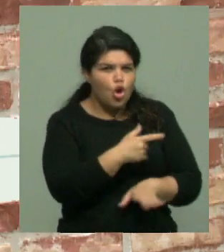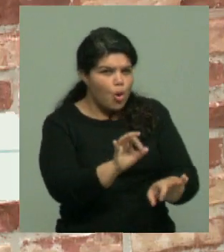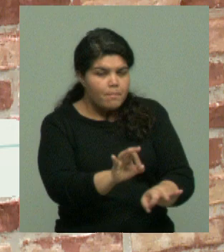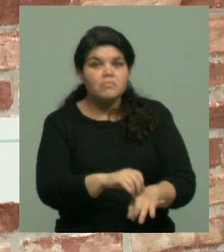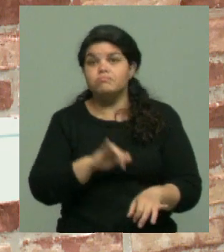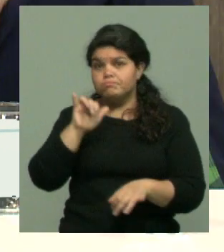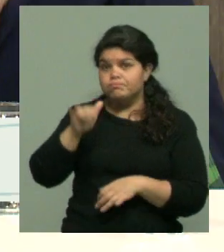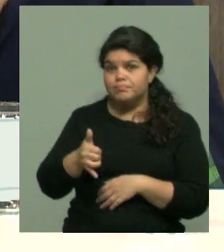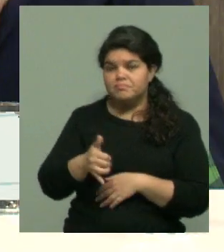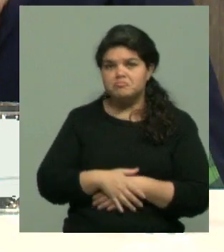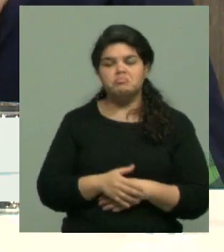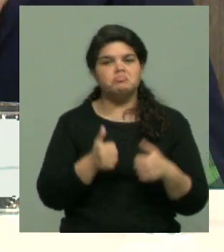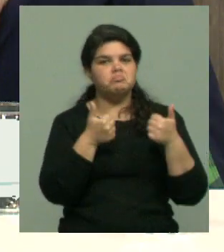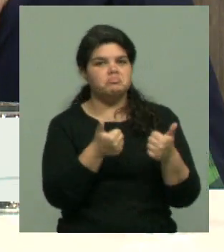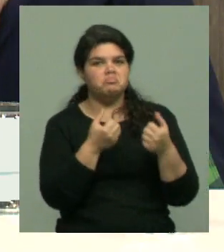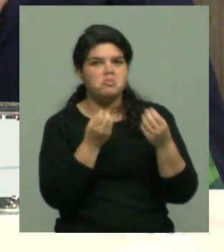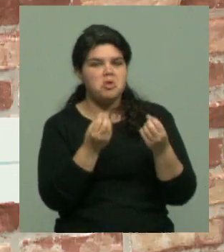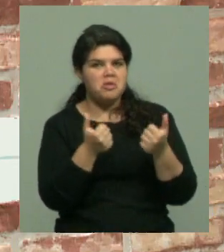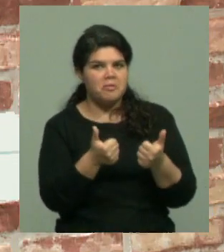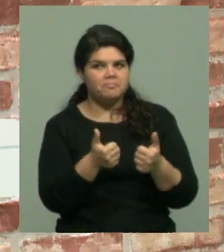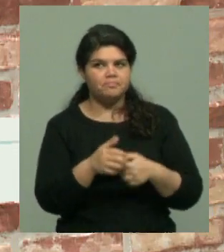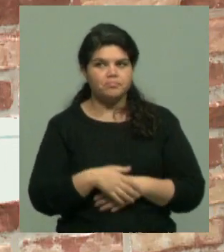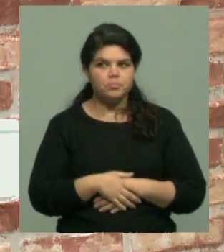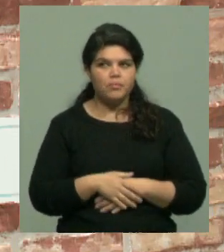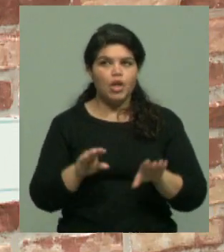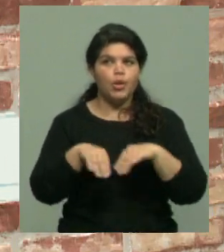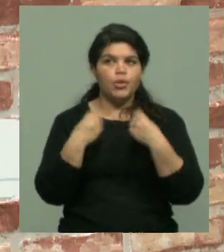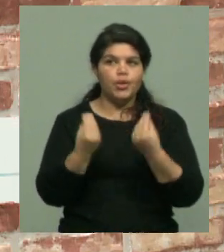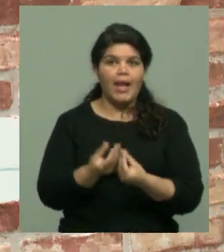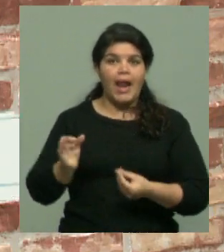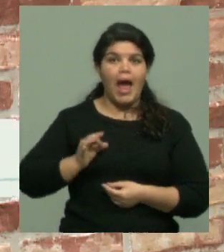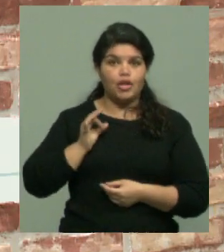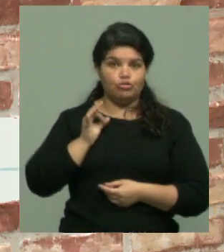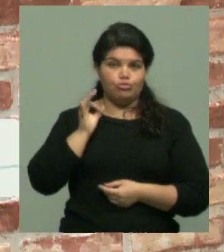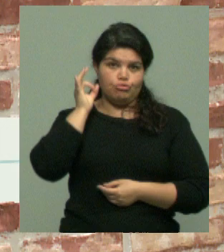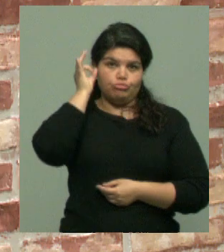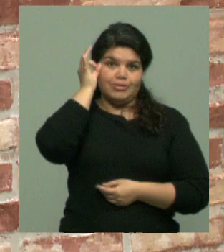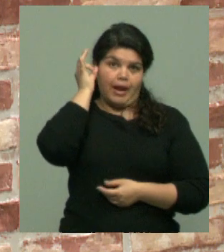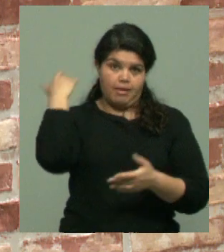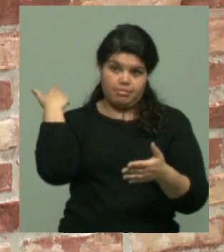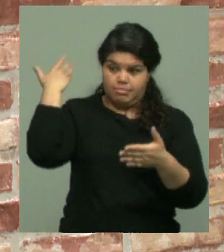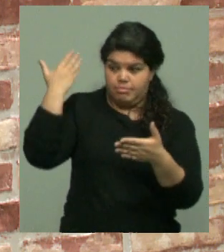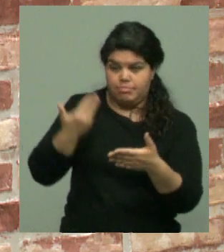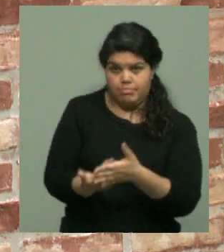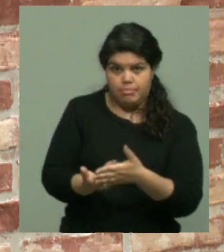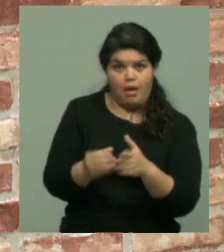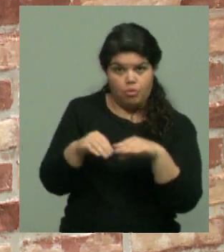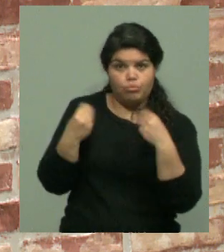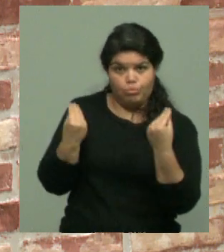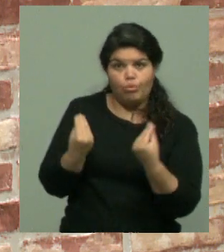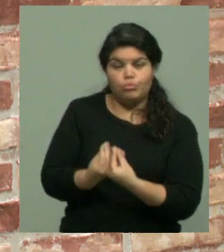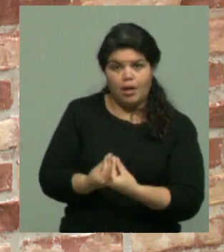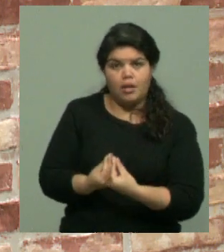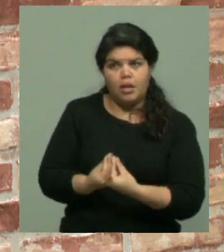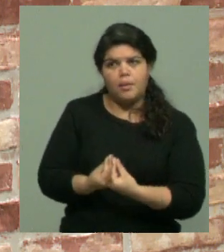bien. ¿Cuánto tiempo les llevó llegar al cuarto? Bueno, vos decías 30 años haciendo karate, digo, pero ¿cuánto es un proceso para llegar a